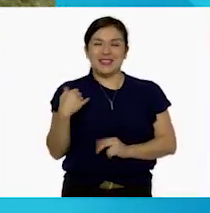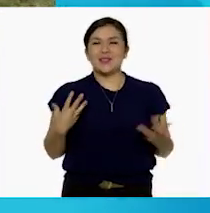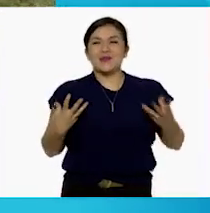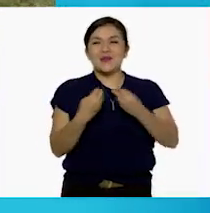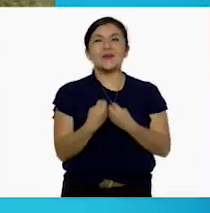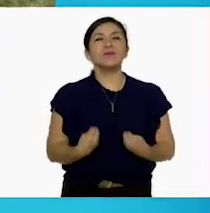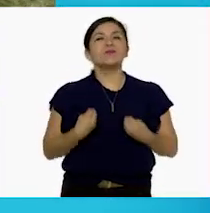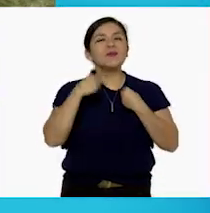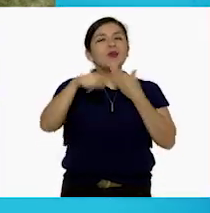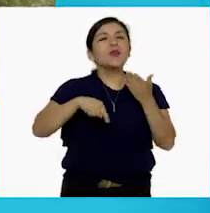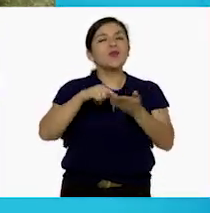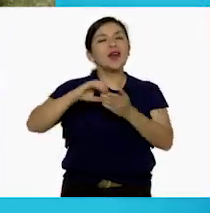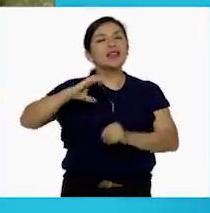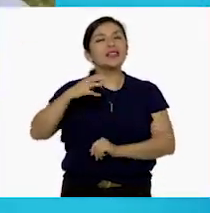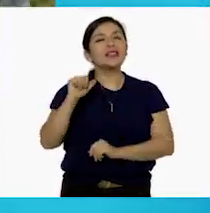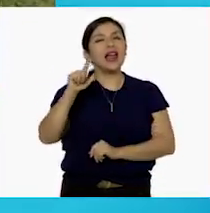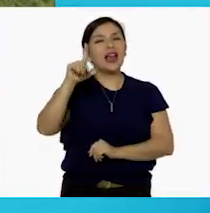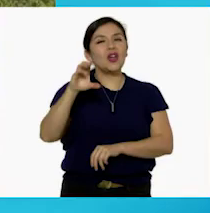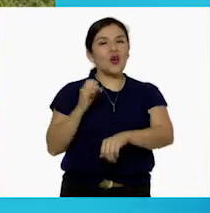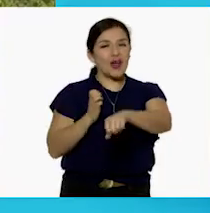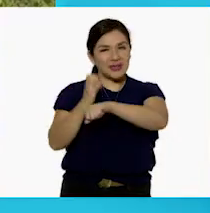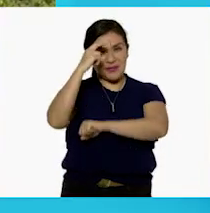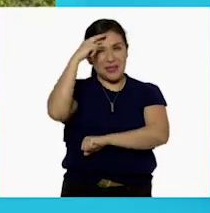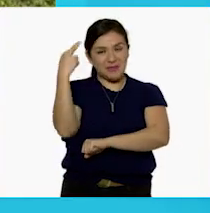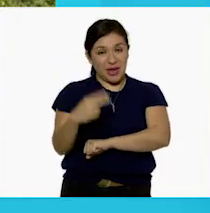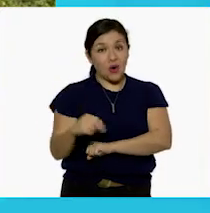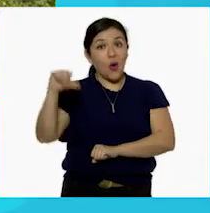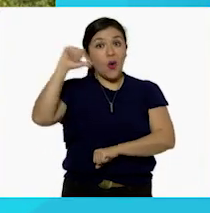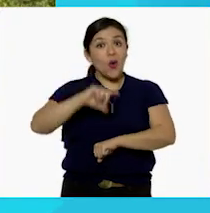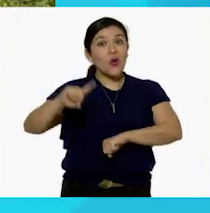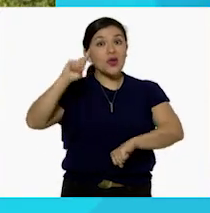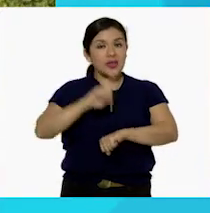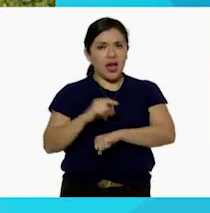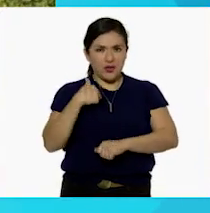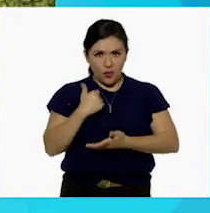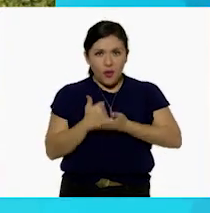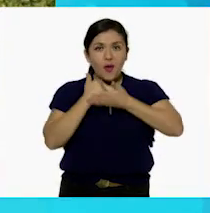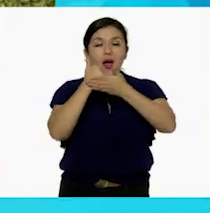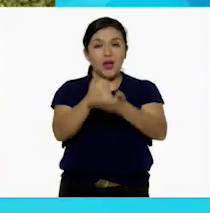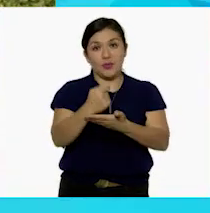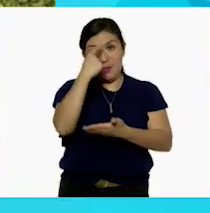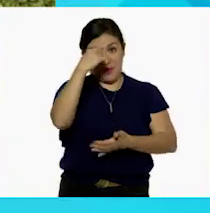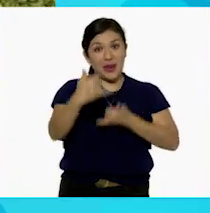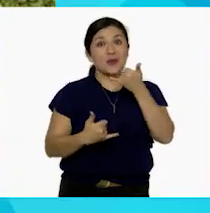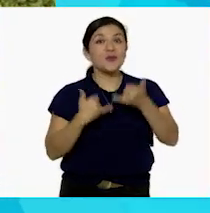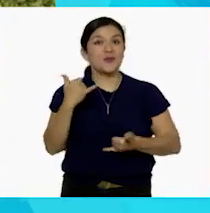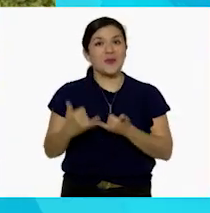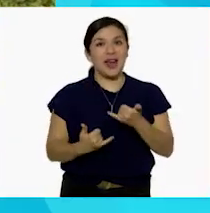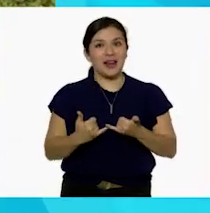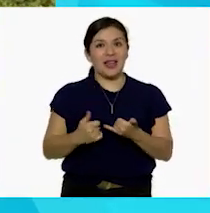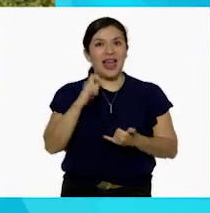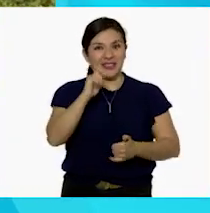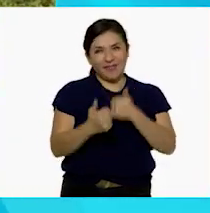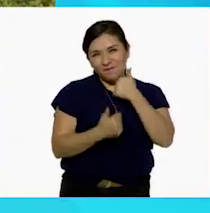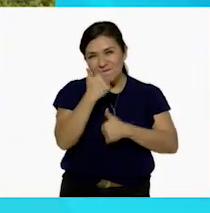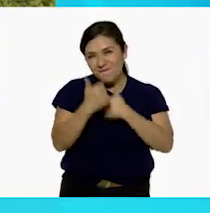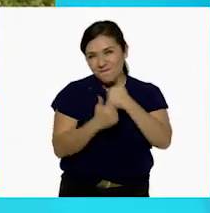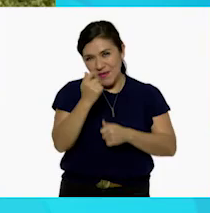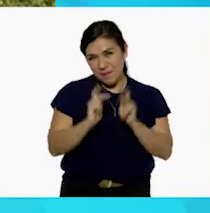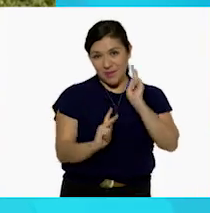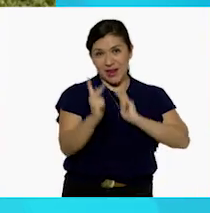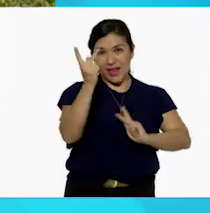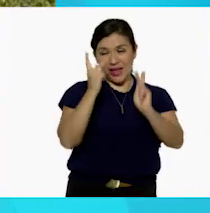en Chalco, Estado de México. Hoy queremos ayudar en este juego de carrera de